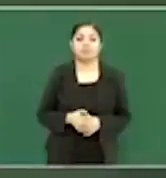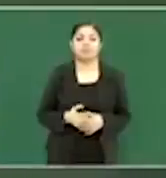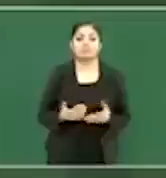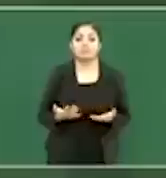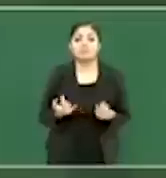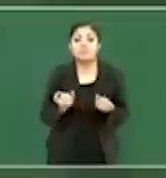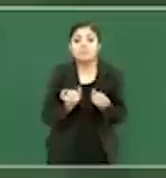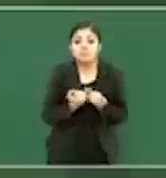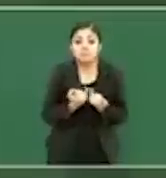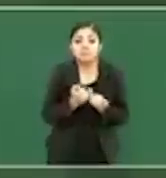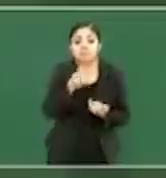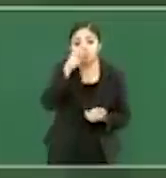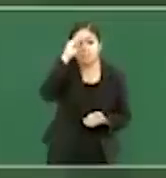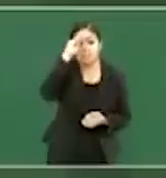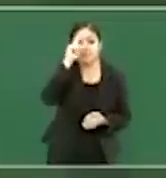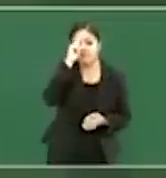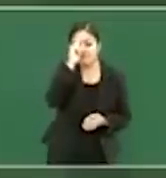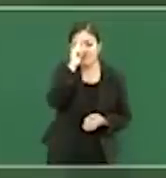engañar a la gente,